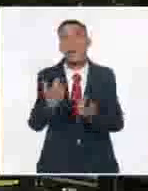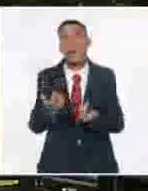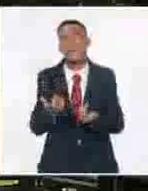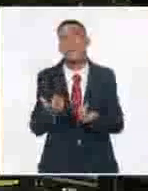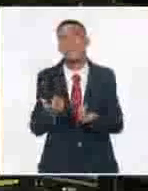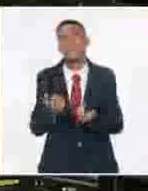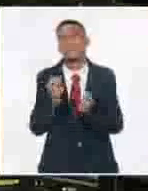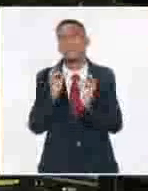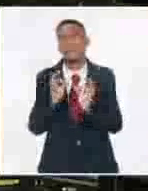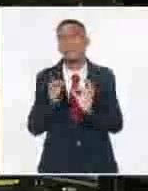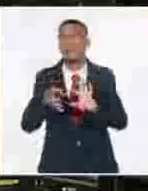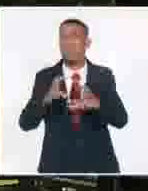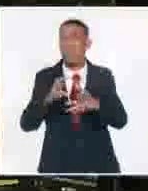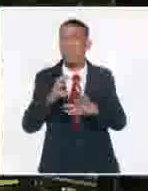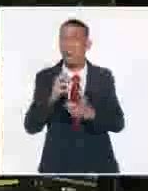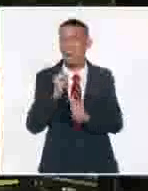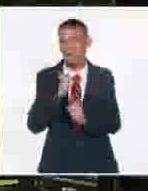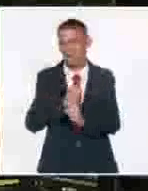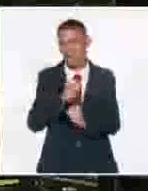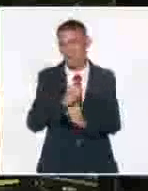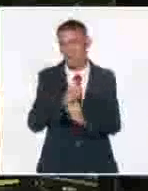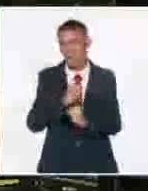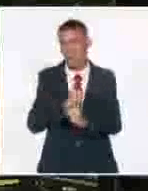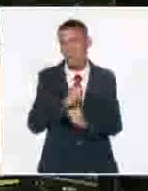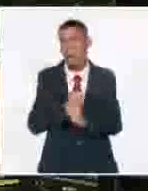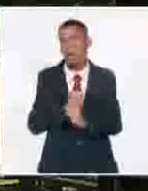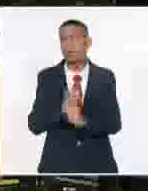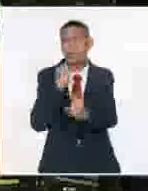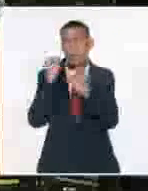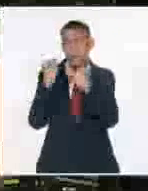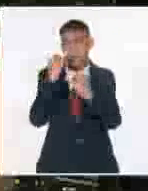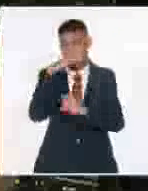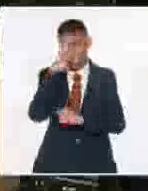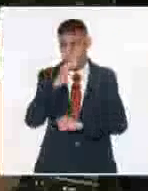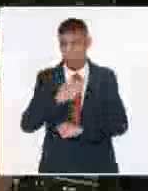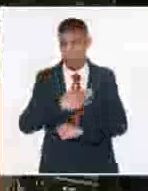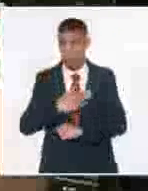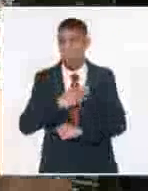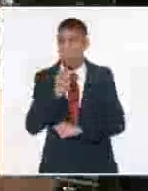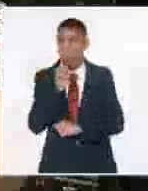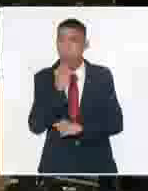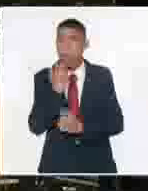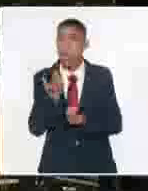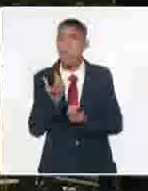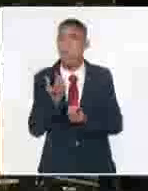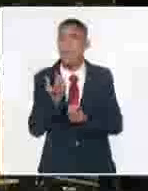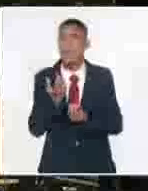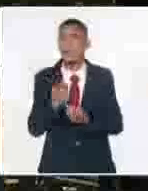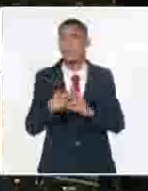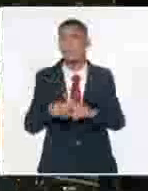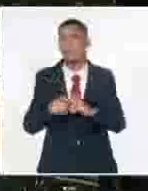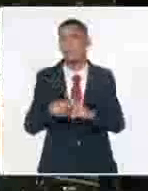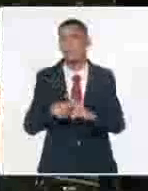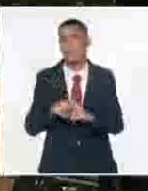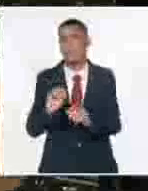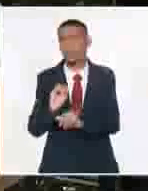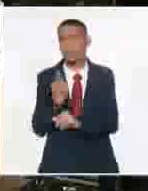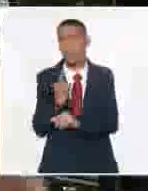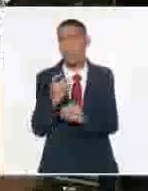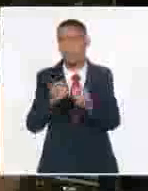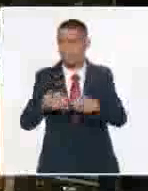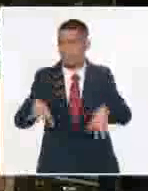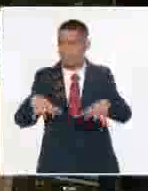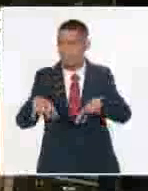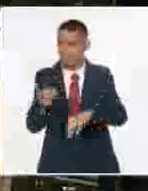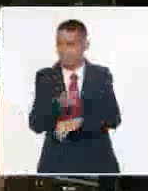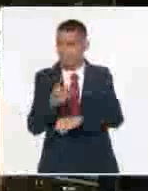principales causas que identifica Cuba que han impedido una solución, no solamente de esta crisis,